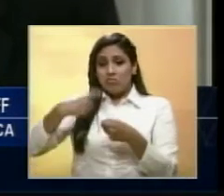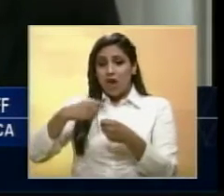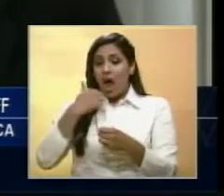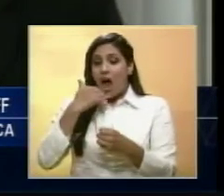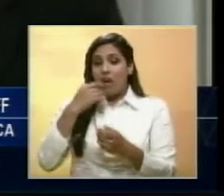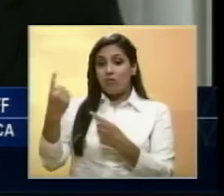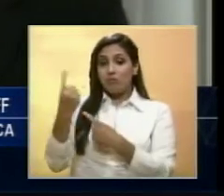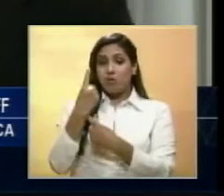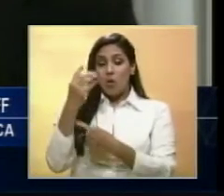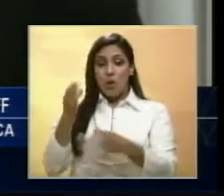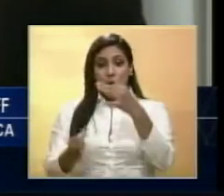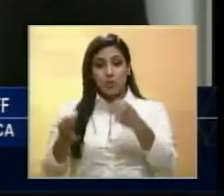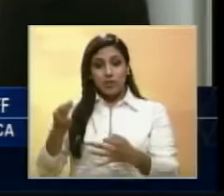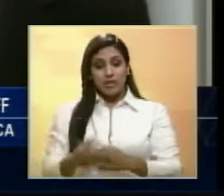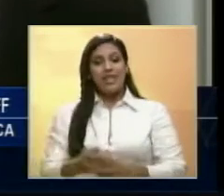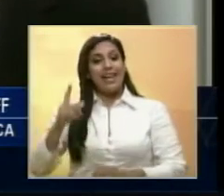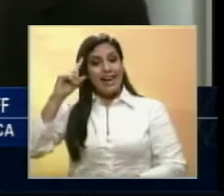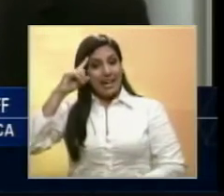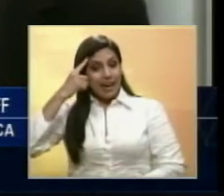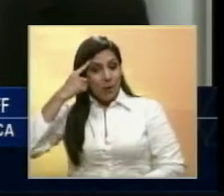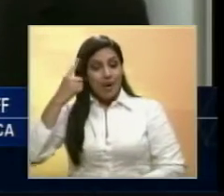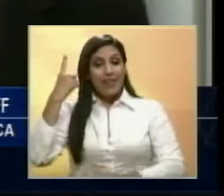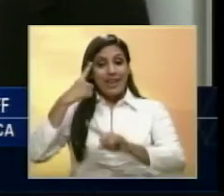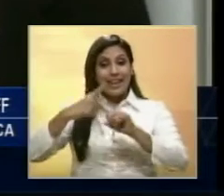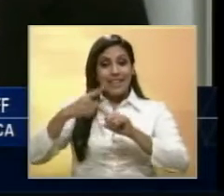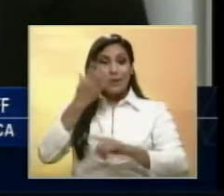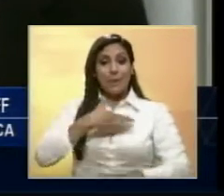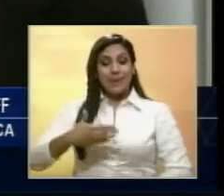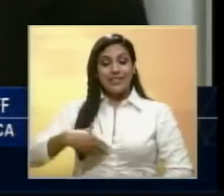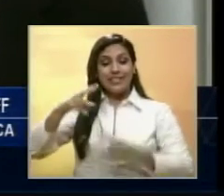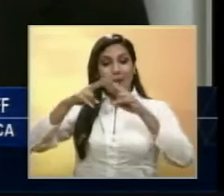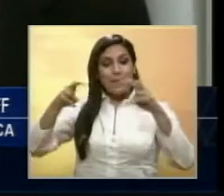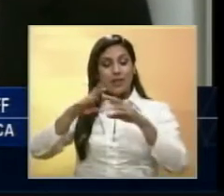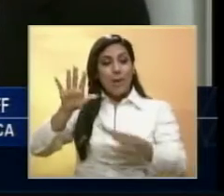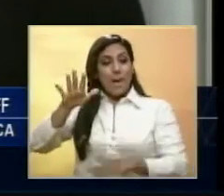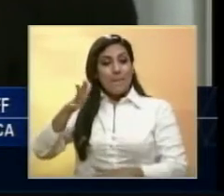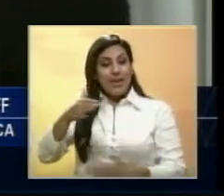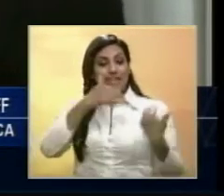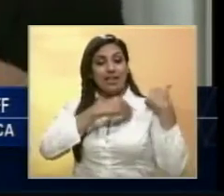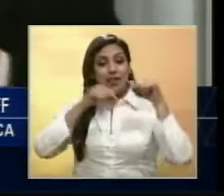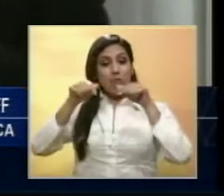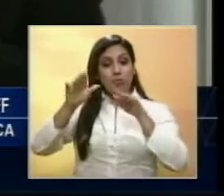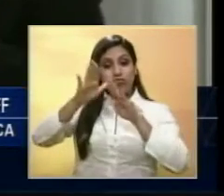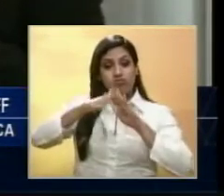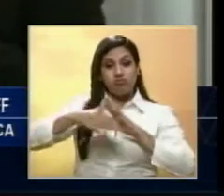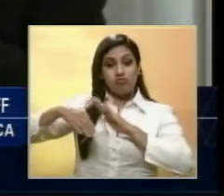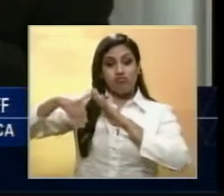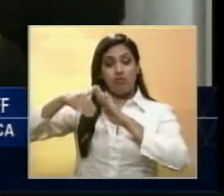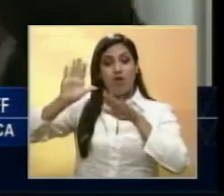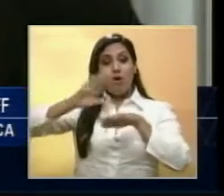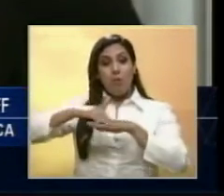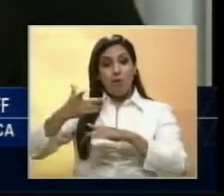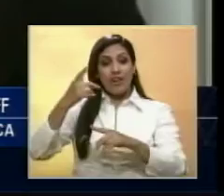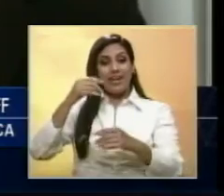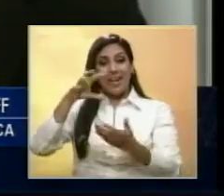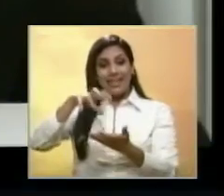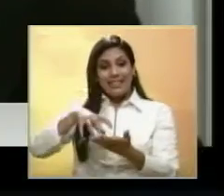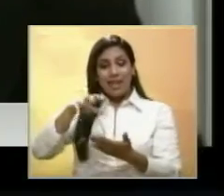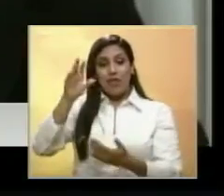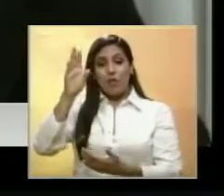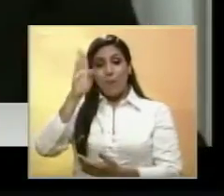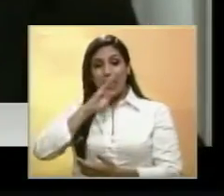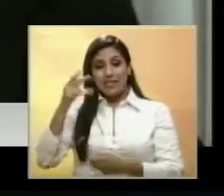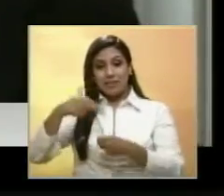ninguna demanda judicial. Recordemos que el exmandatario es investigado por presuntos casos de corrupción relacionados a la estatal